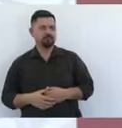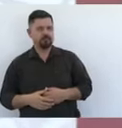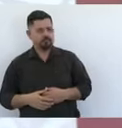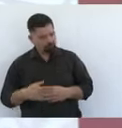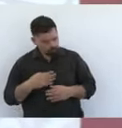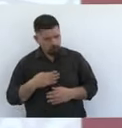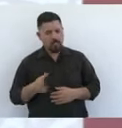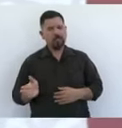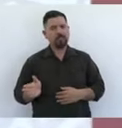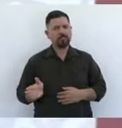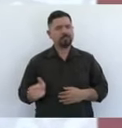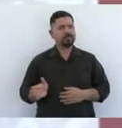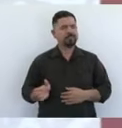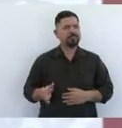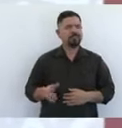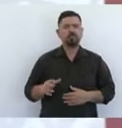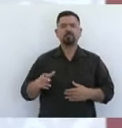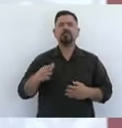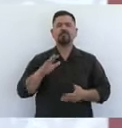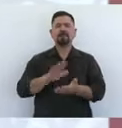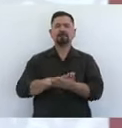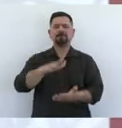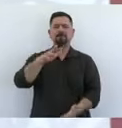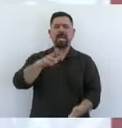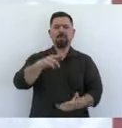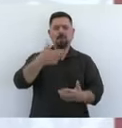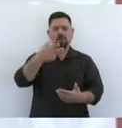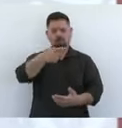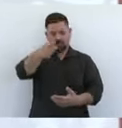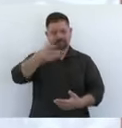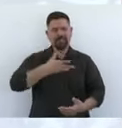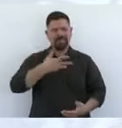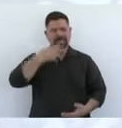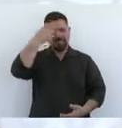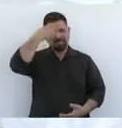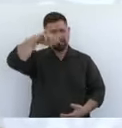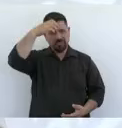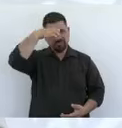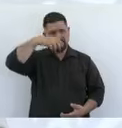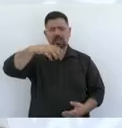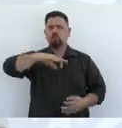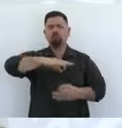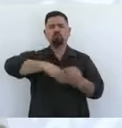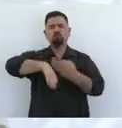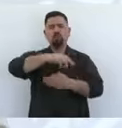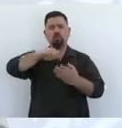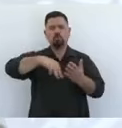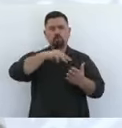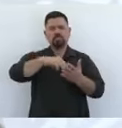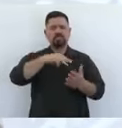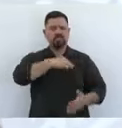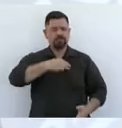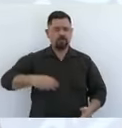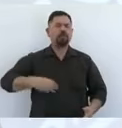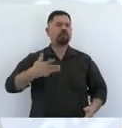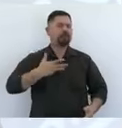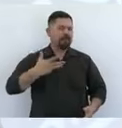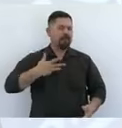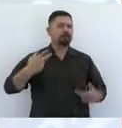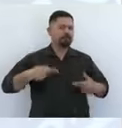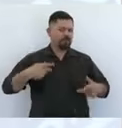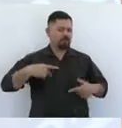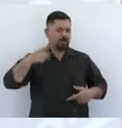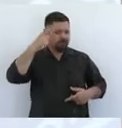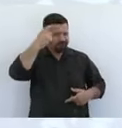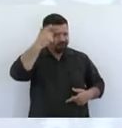Bueno, y la mayoría de ustedes tienen experiencia. Y en todos los municipios hay técnicos, hay gente